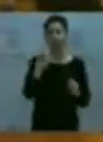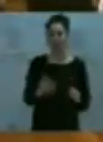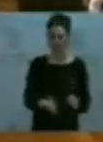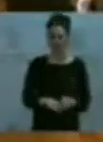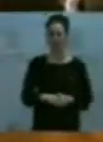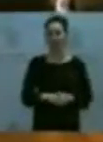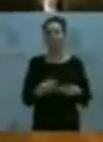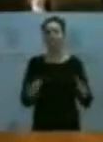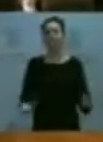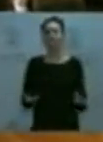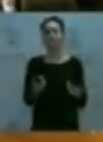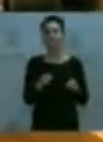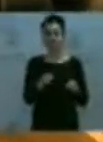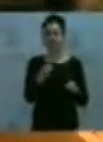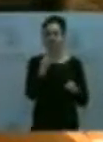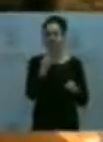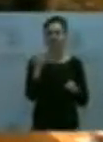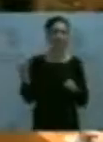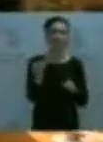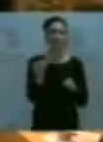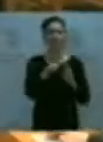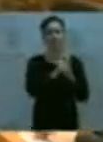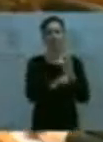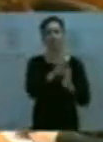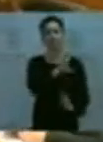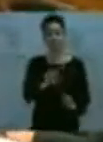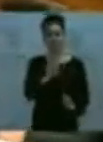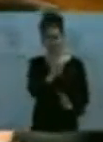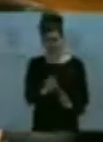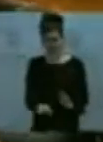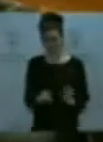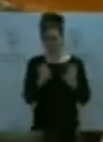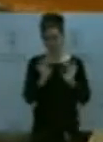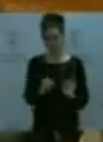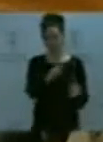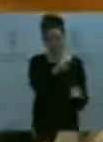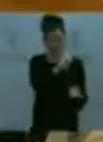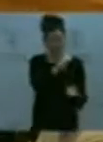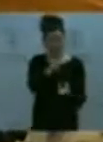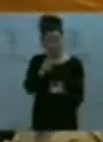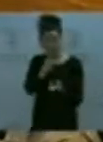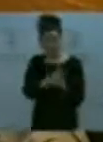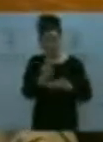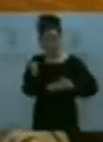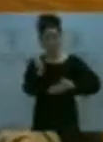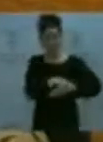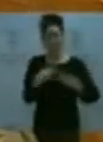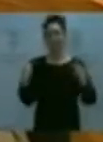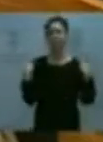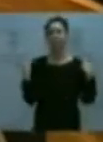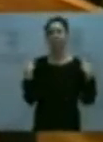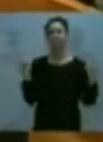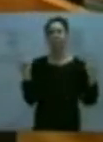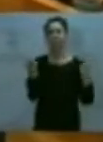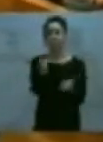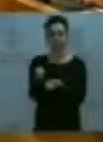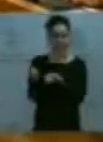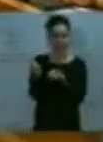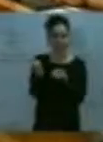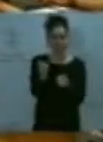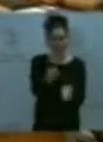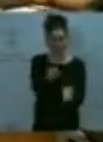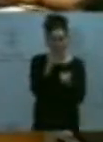el 50% de lo recaudado en el impuesto sobre la renta pasase a las comunidades autónomas